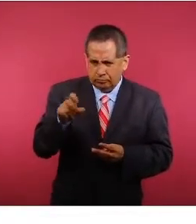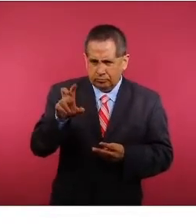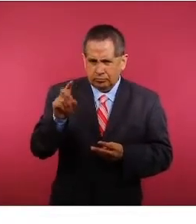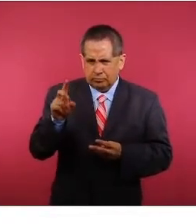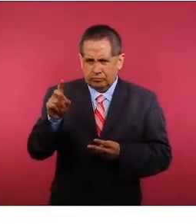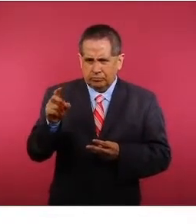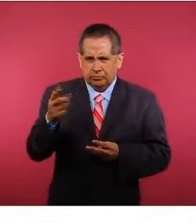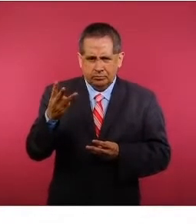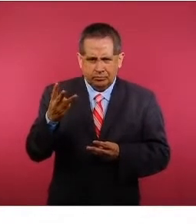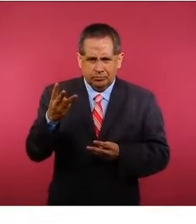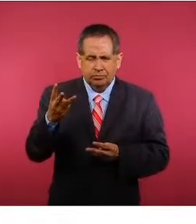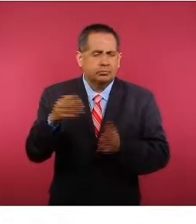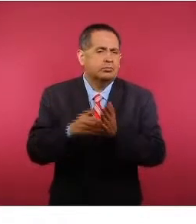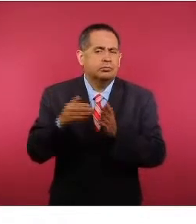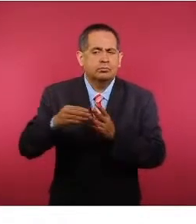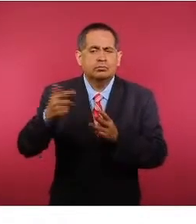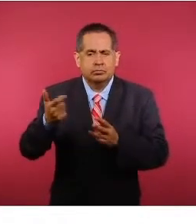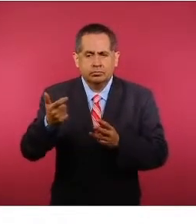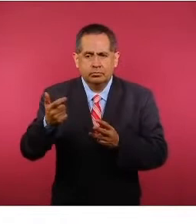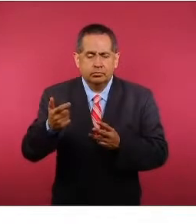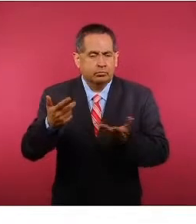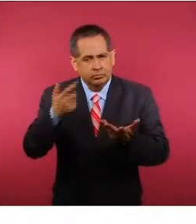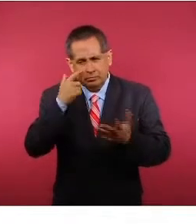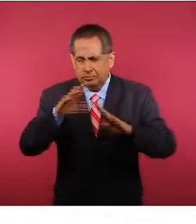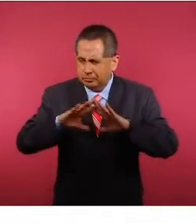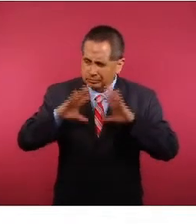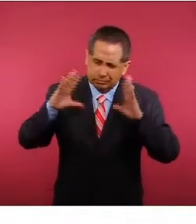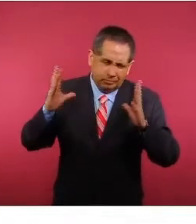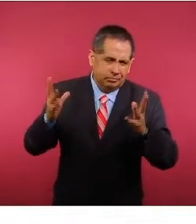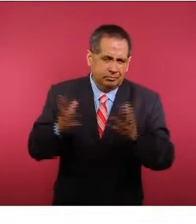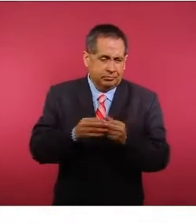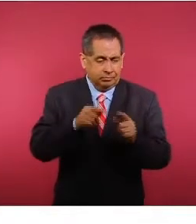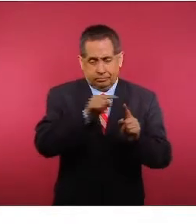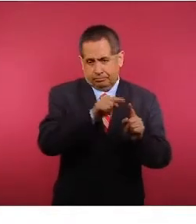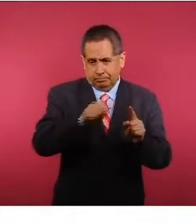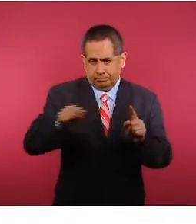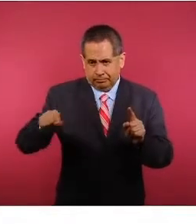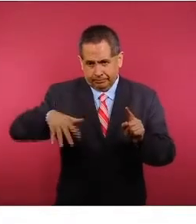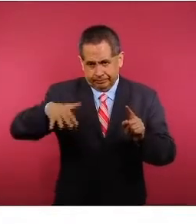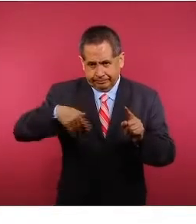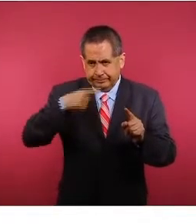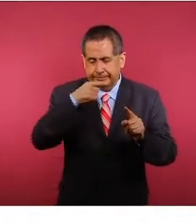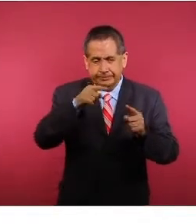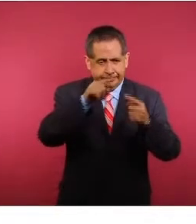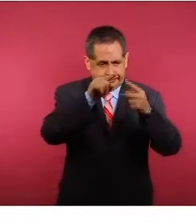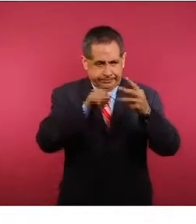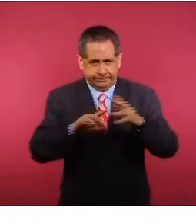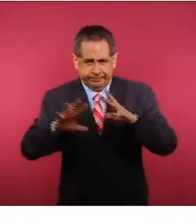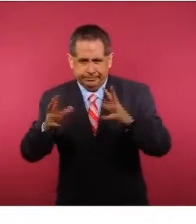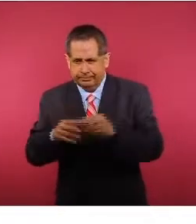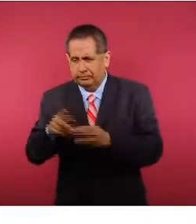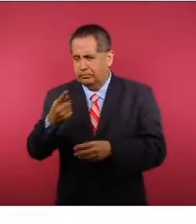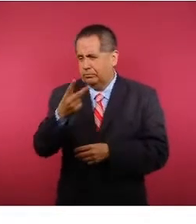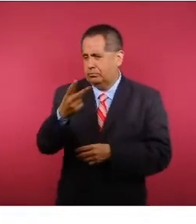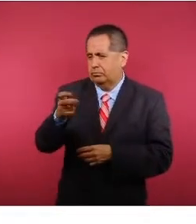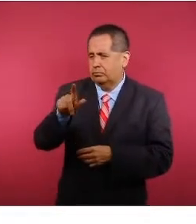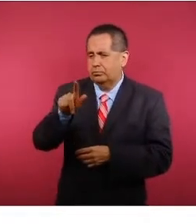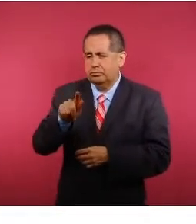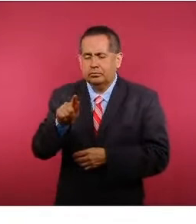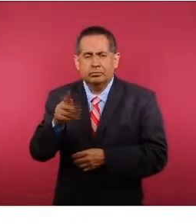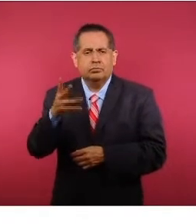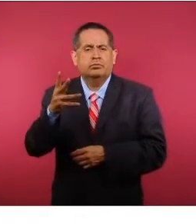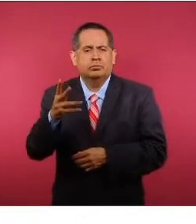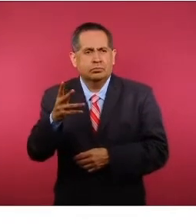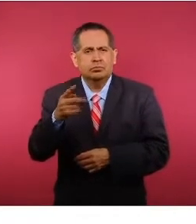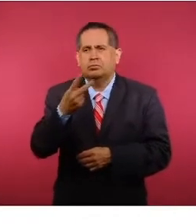133 millones de pesos, haciendo un total, por estos conceptos que mencioné, de 274, un